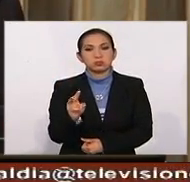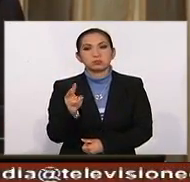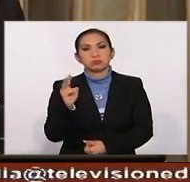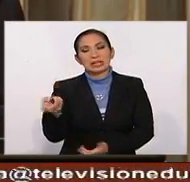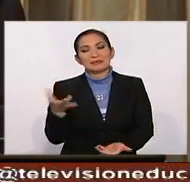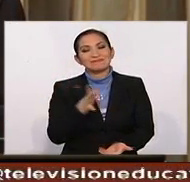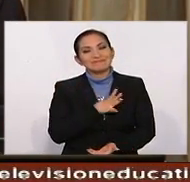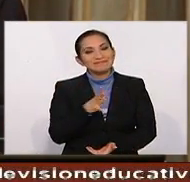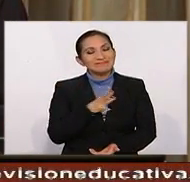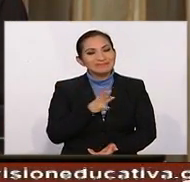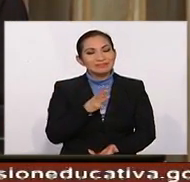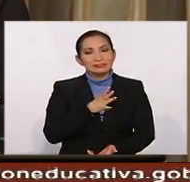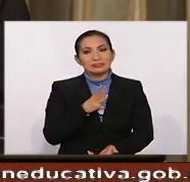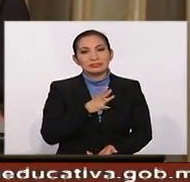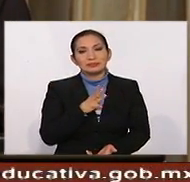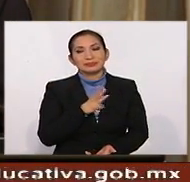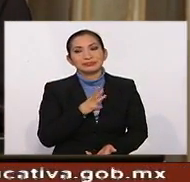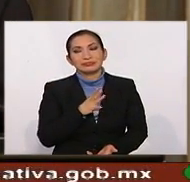cierto